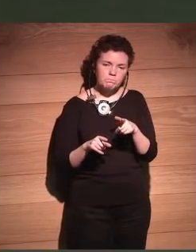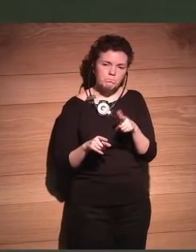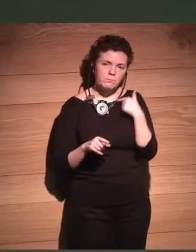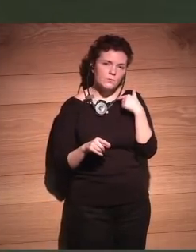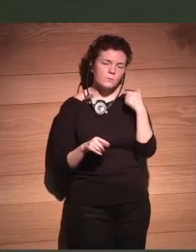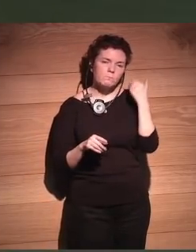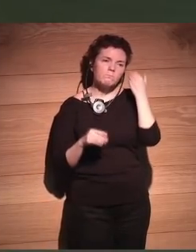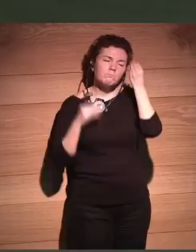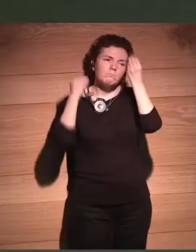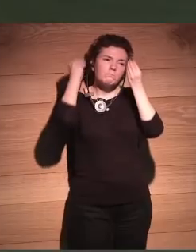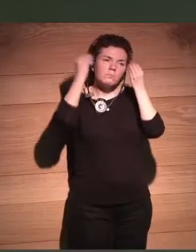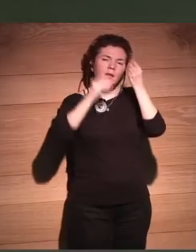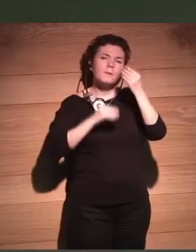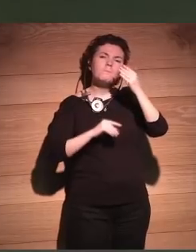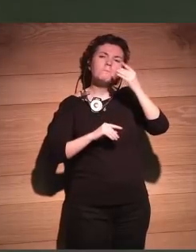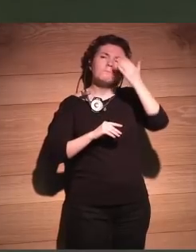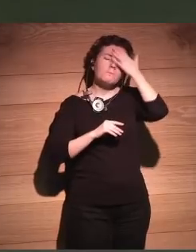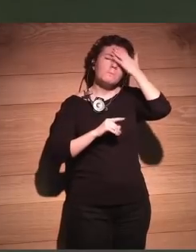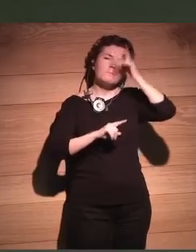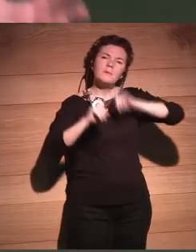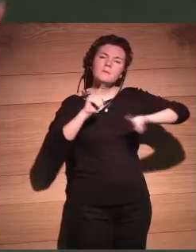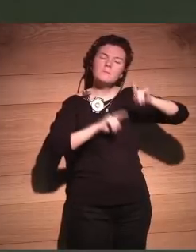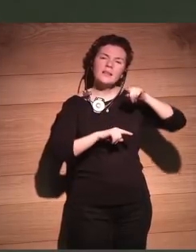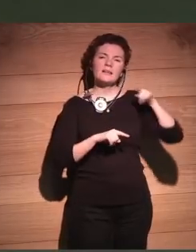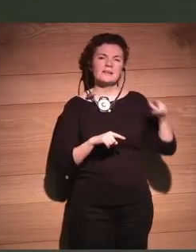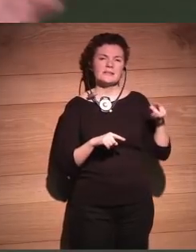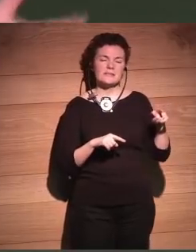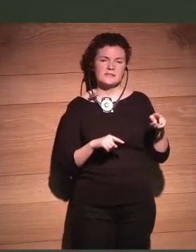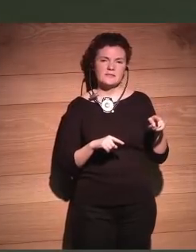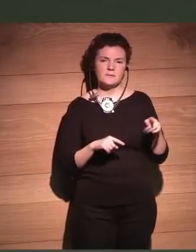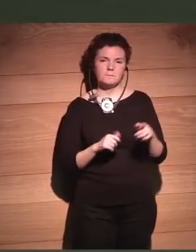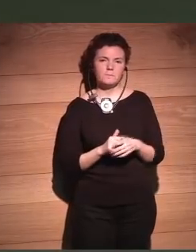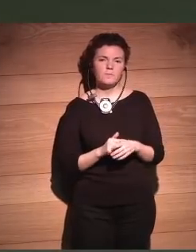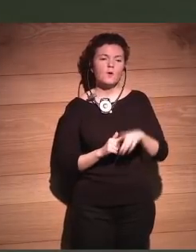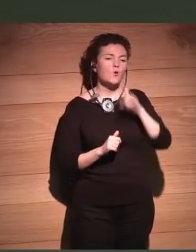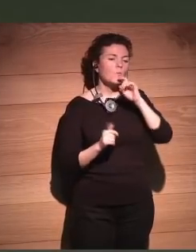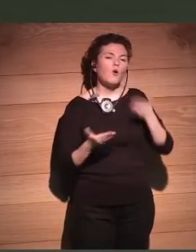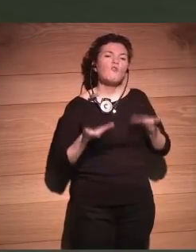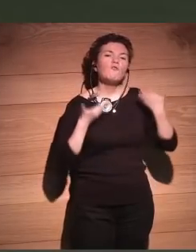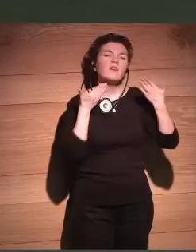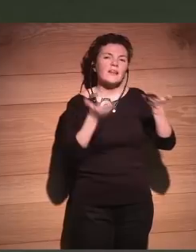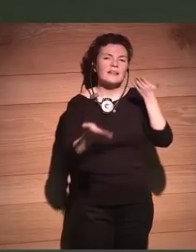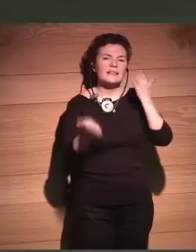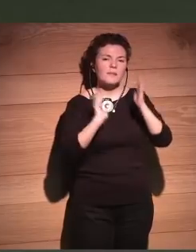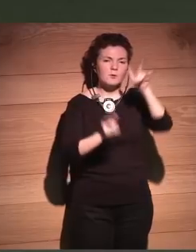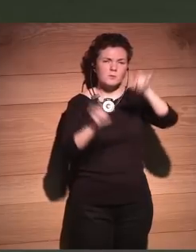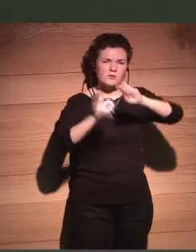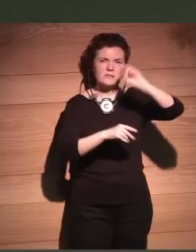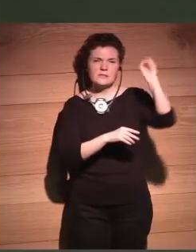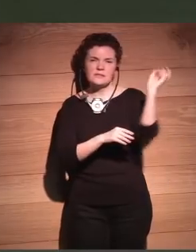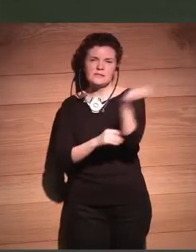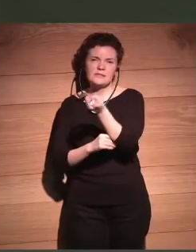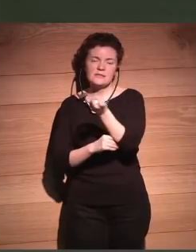que es el principal problema al que nos estamos enfrentando. Es decir, cómo ofrecer este tratamiento a múltiples pacientes